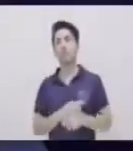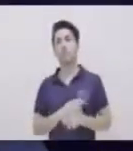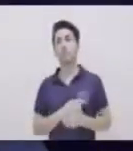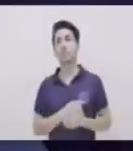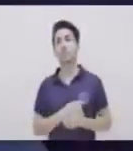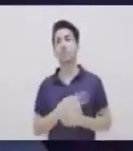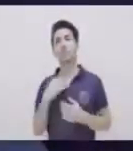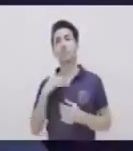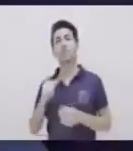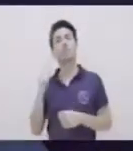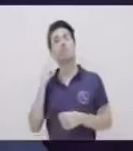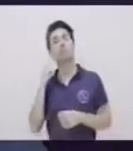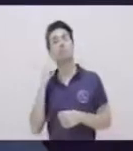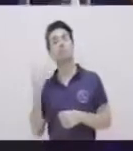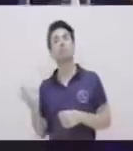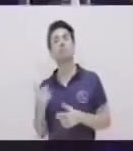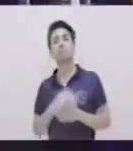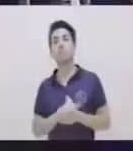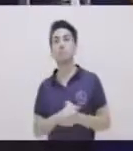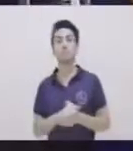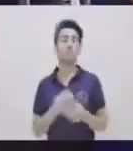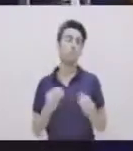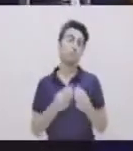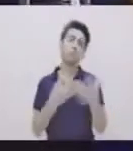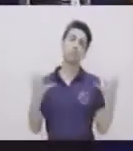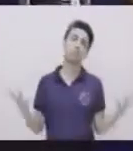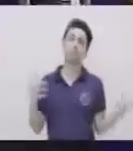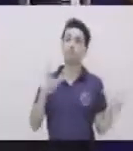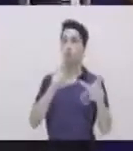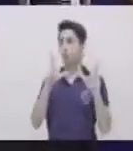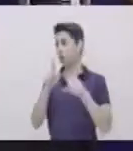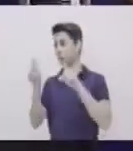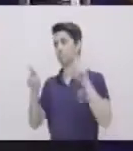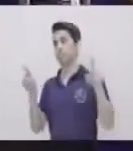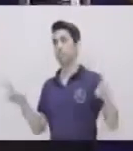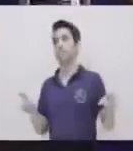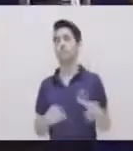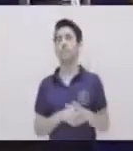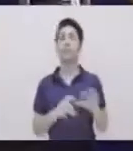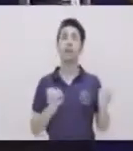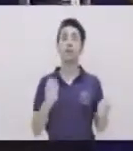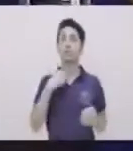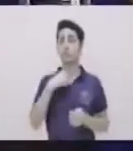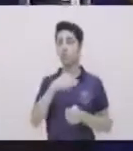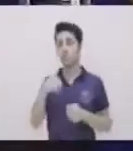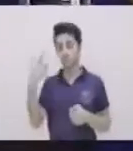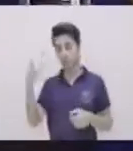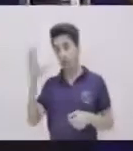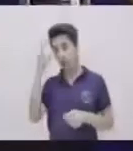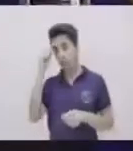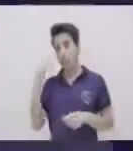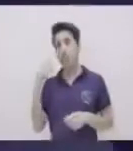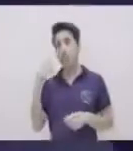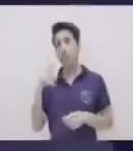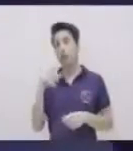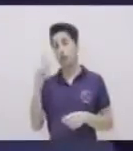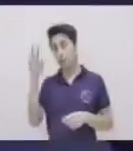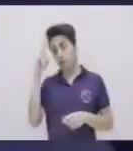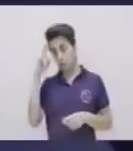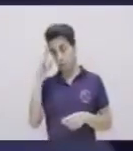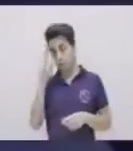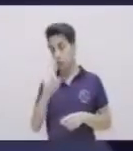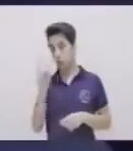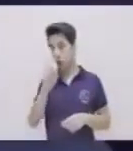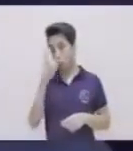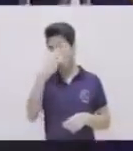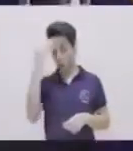hemos podido escuchar en muchas partes. De manera que esto es lo que hemos aprendido. Recordatorio: no